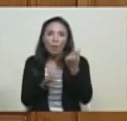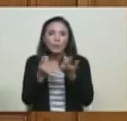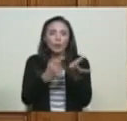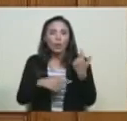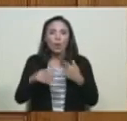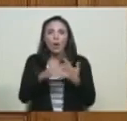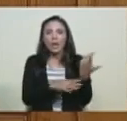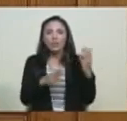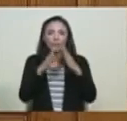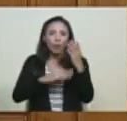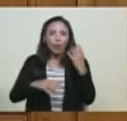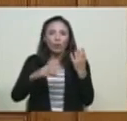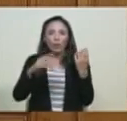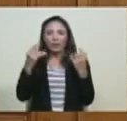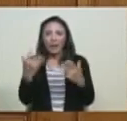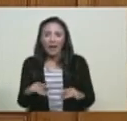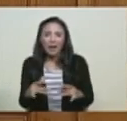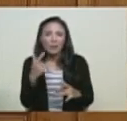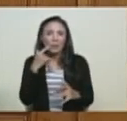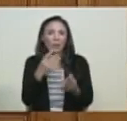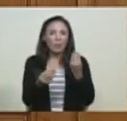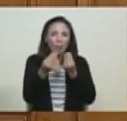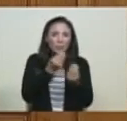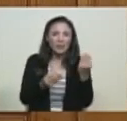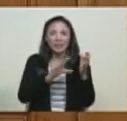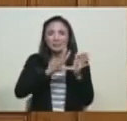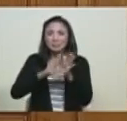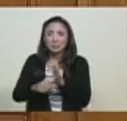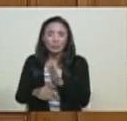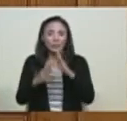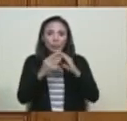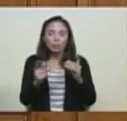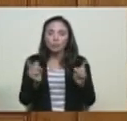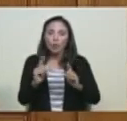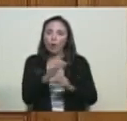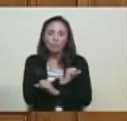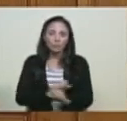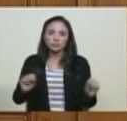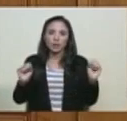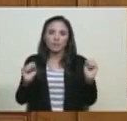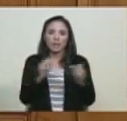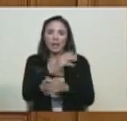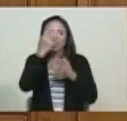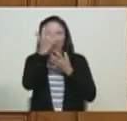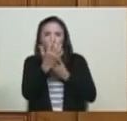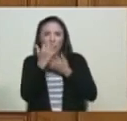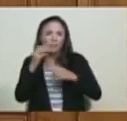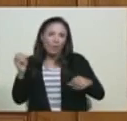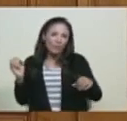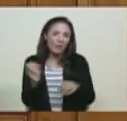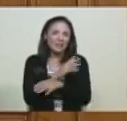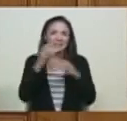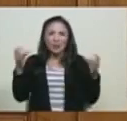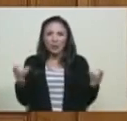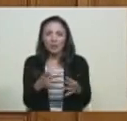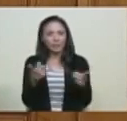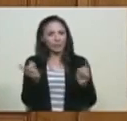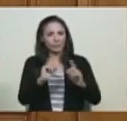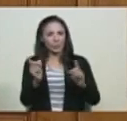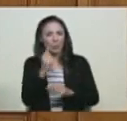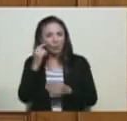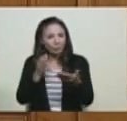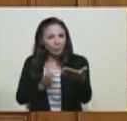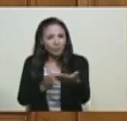económico, el ladronaje. El camino de Venezuela no puede ser el terrorismo, la violencia, no. El camino